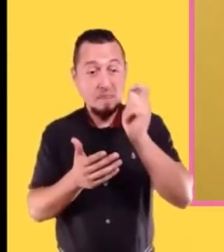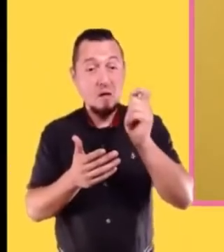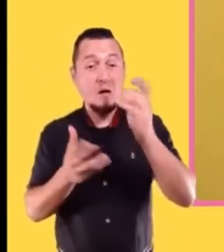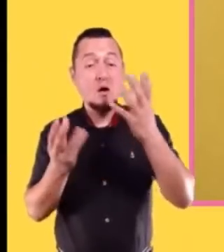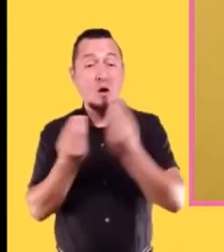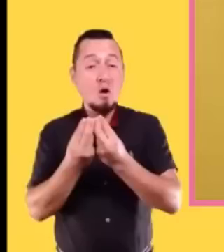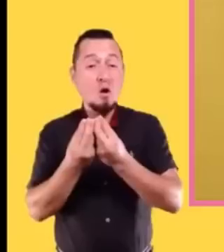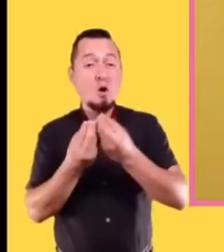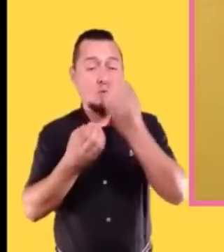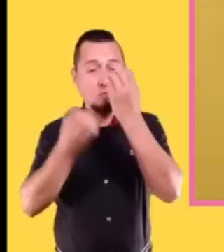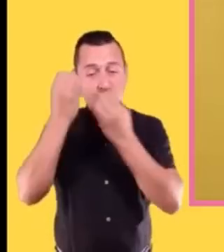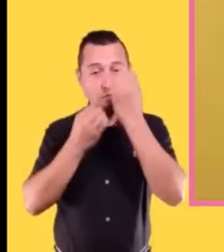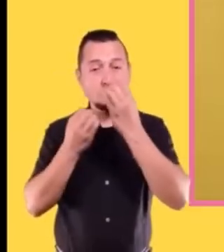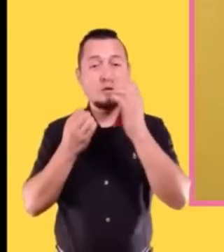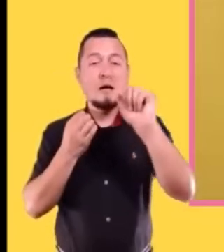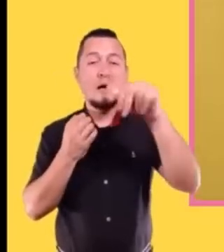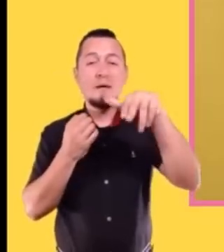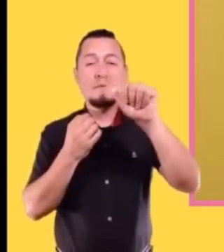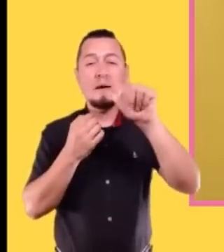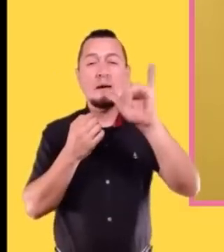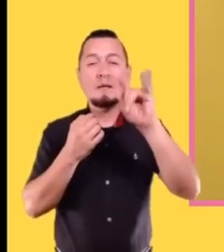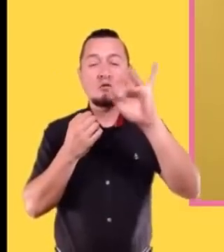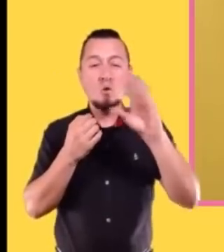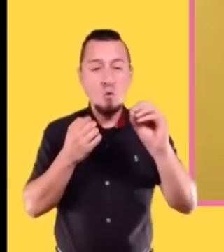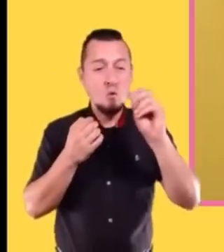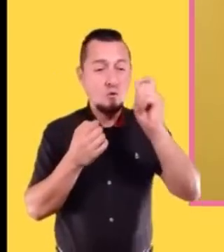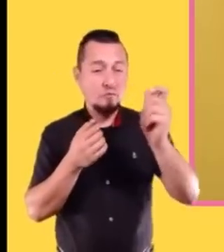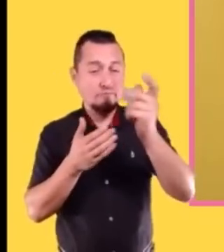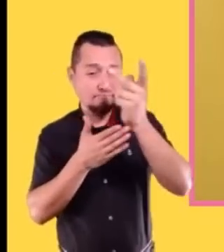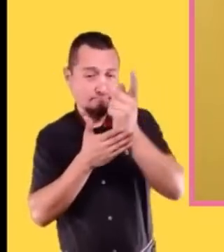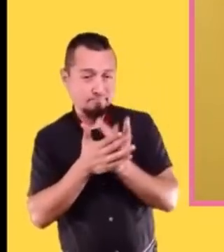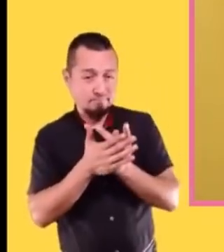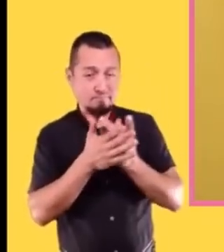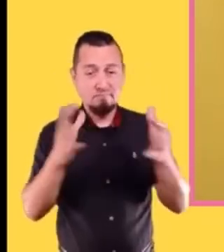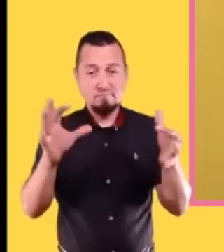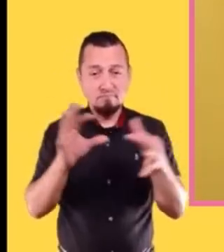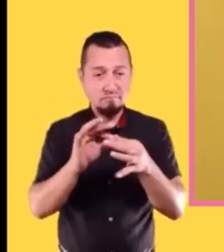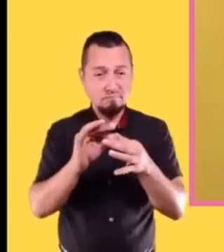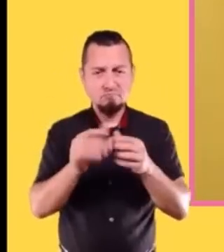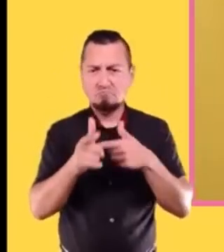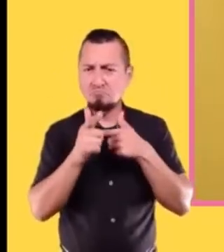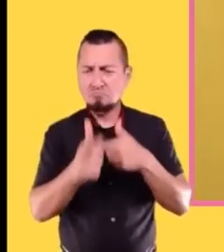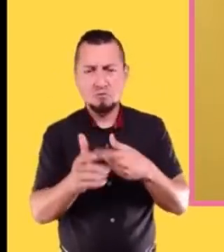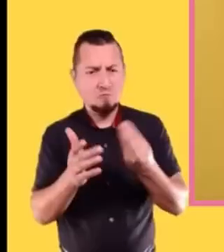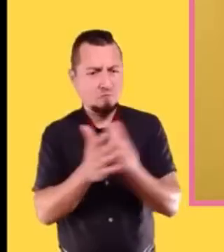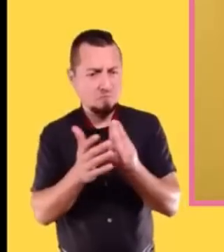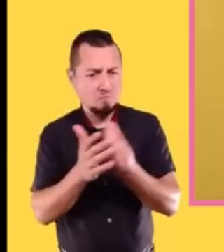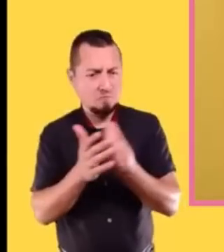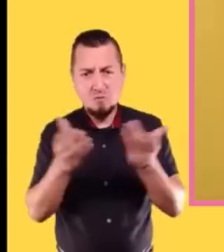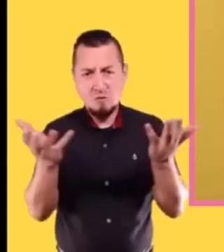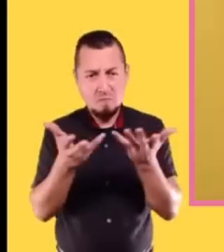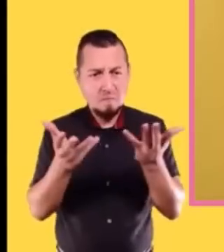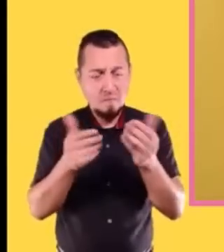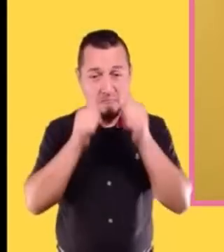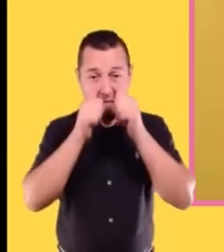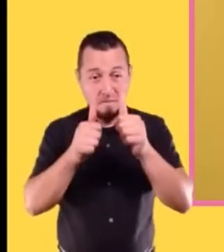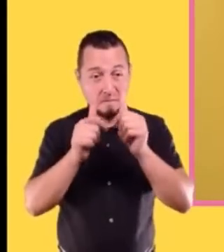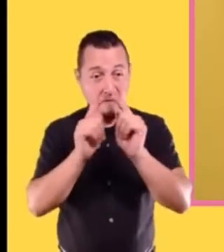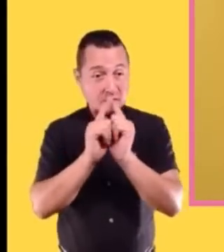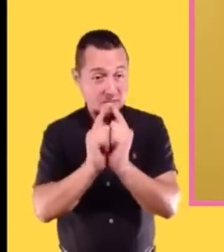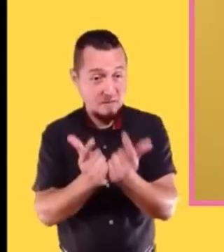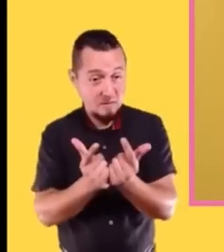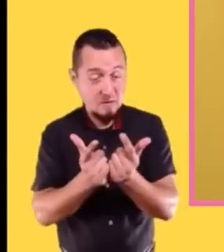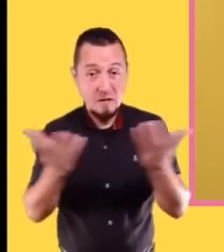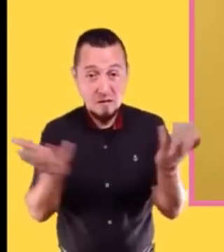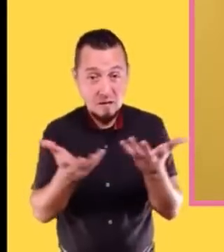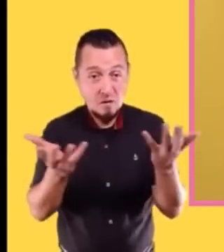analítico. Es decir, hay muchas coincidencias y nuestra capacitación es constante. Esto mismo que estamos diciendo los libros de texto lo hacemos con la